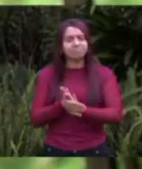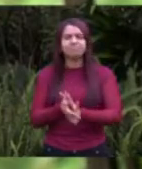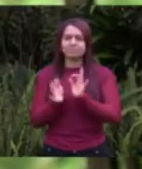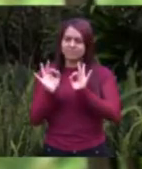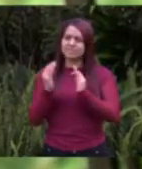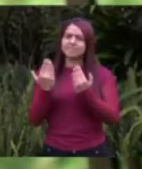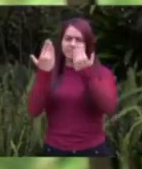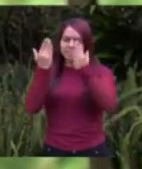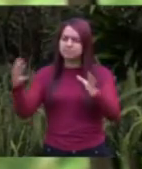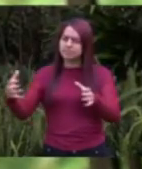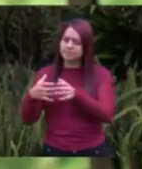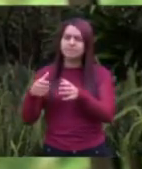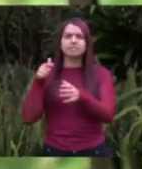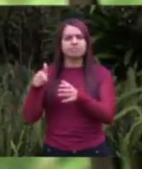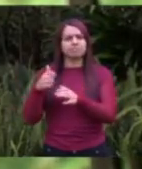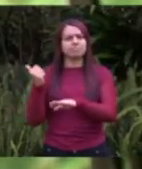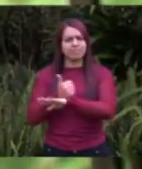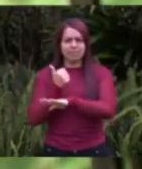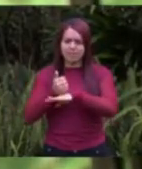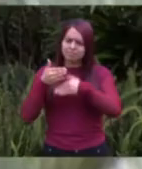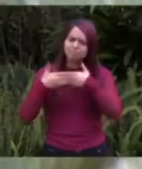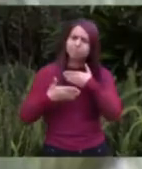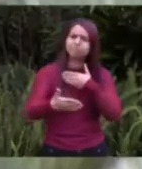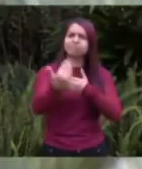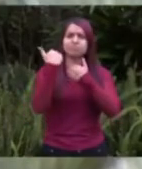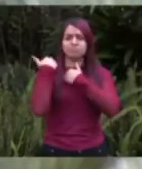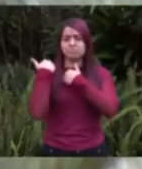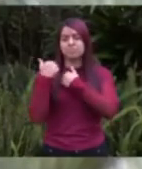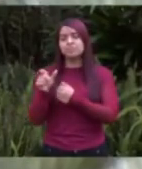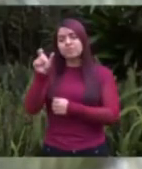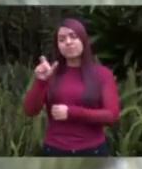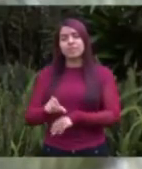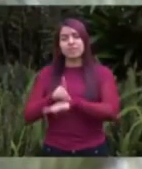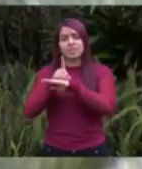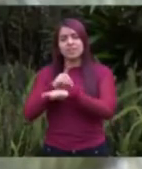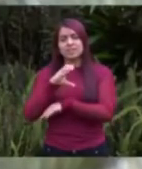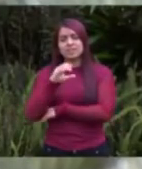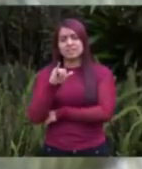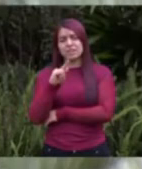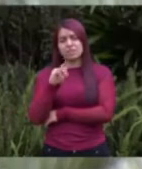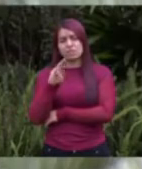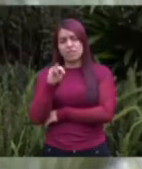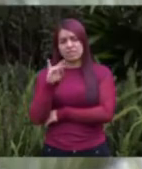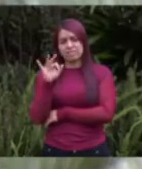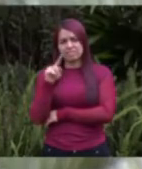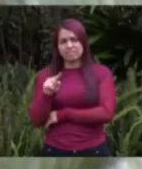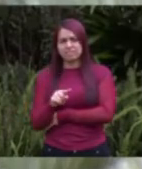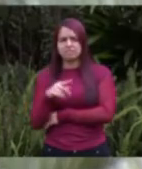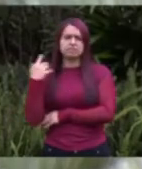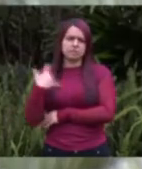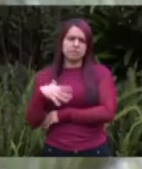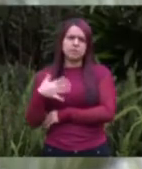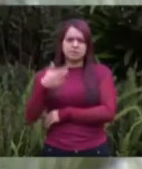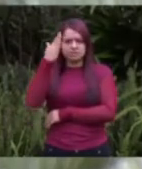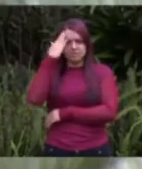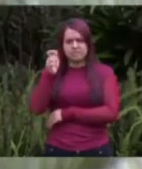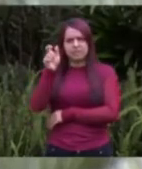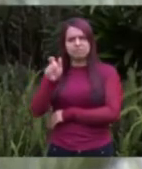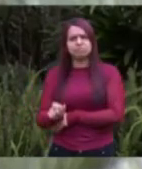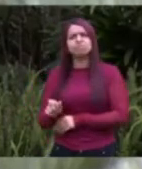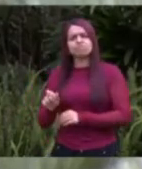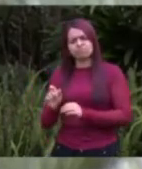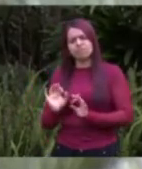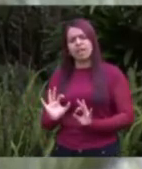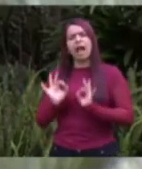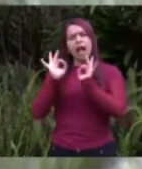esta valiente tarea que emprenda. El doctor Cifuentes, a lo largo de su trayectoria profesional, ha probado sus